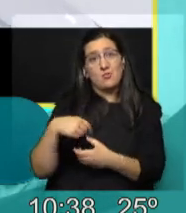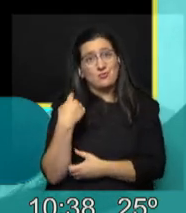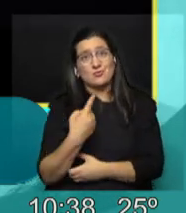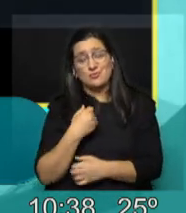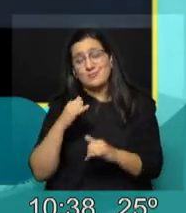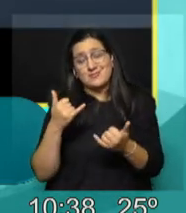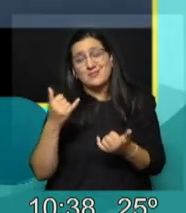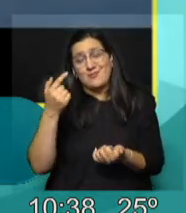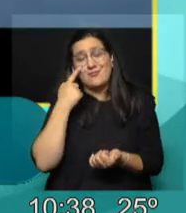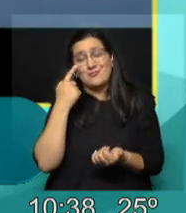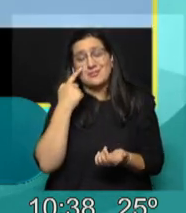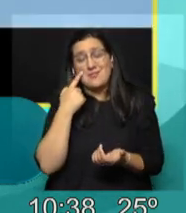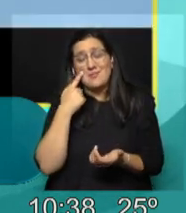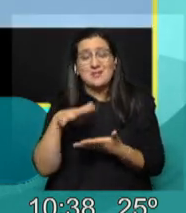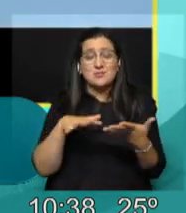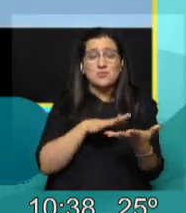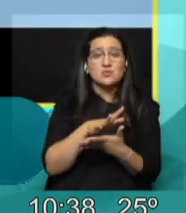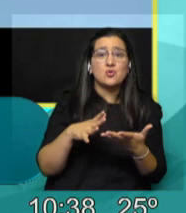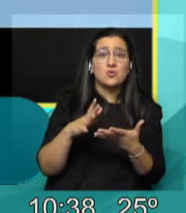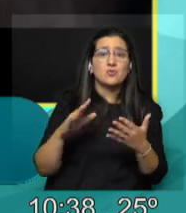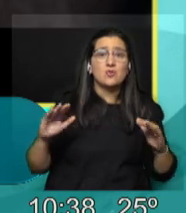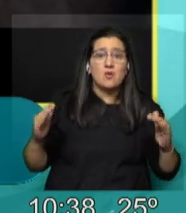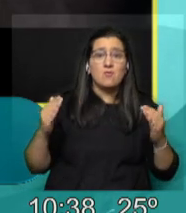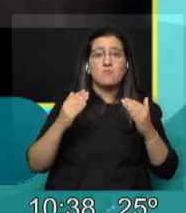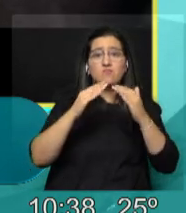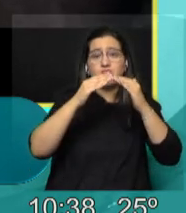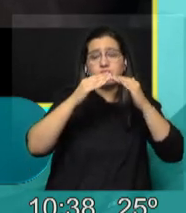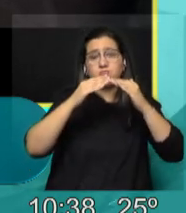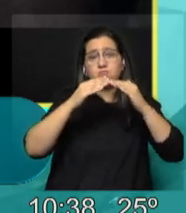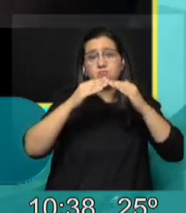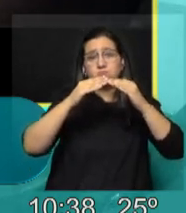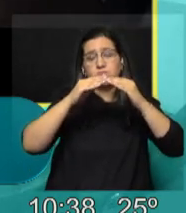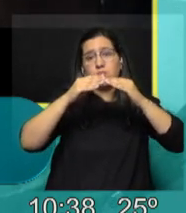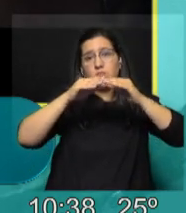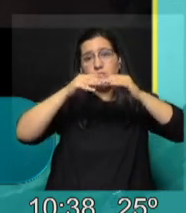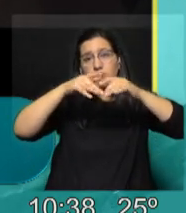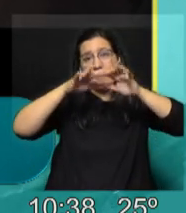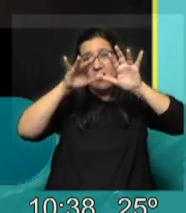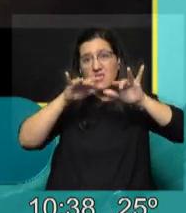alguna manera lo que ocurrió con ese Fairchild en plenos Andes...